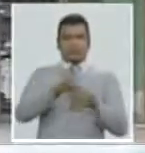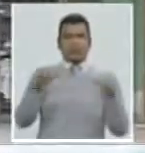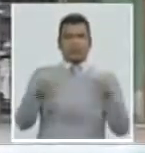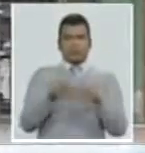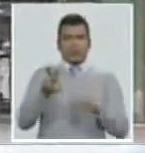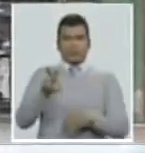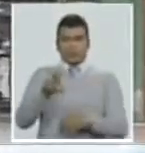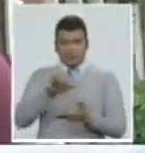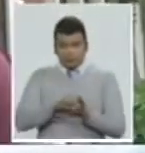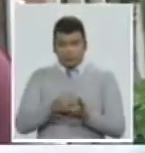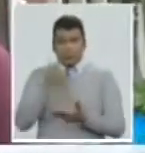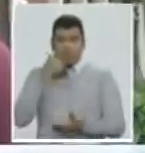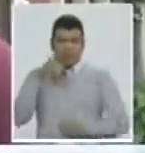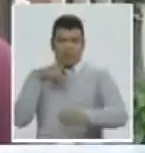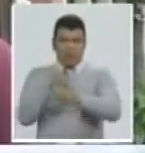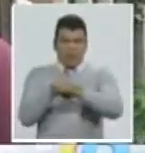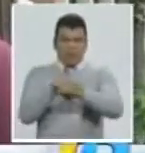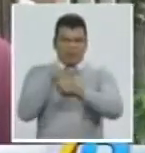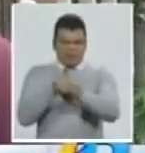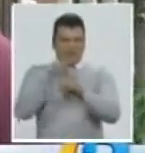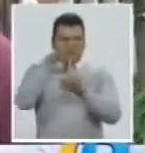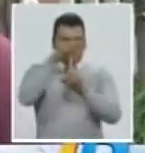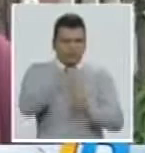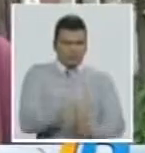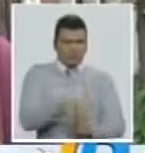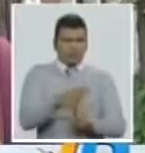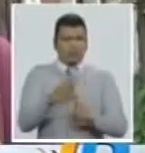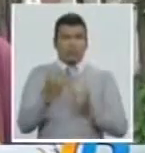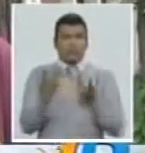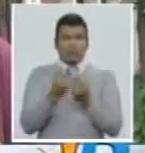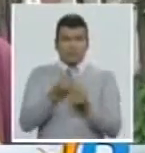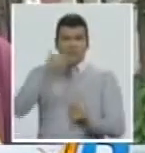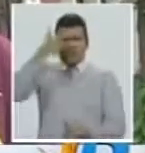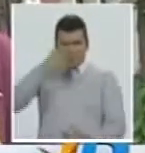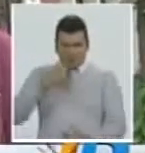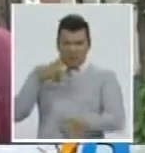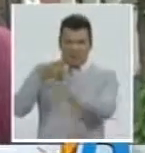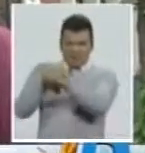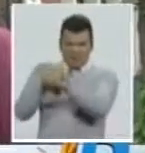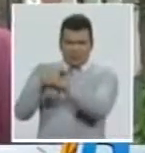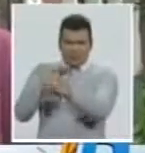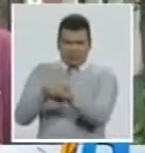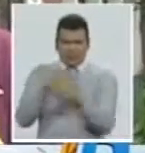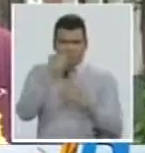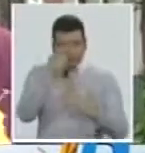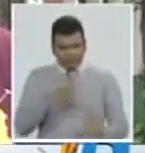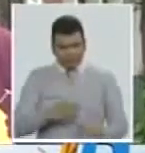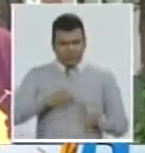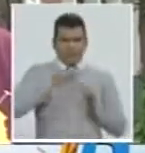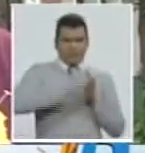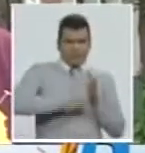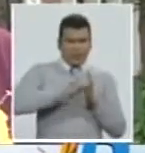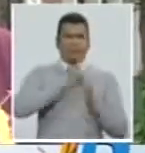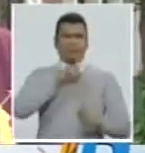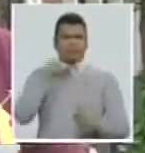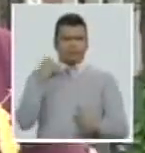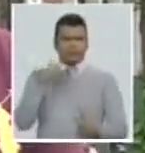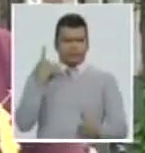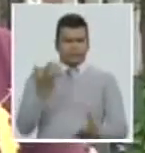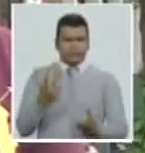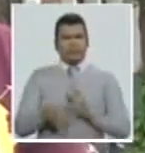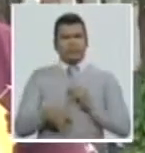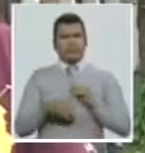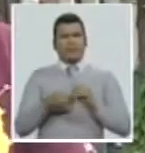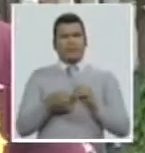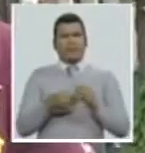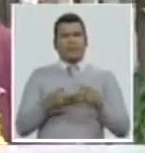un supuesto matoneo. Los compañeritos, pues viéndolo por el Face, tenían depresión porque iba perdiendo materia. Y pues había como